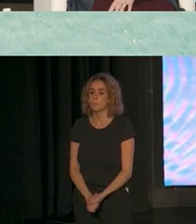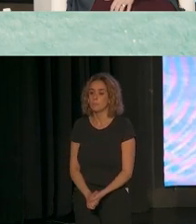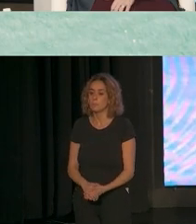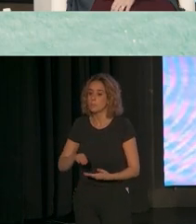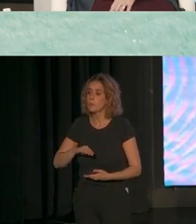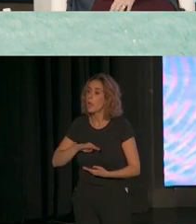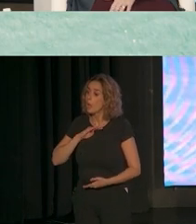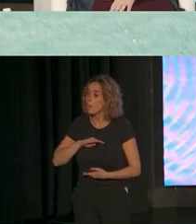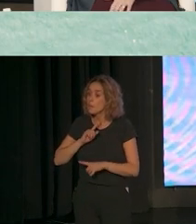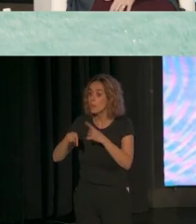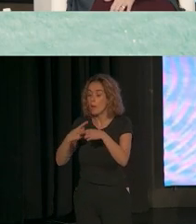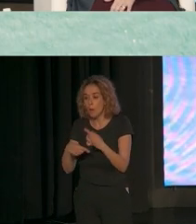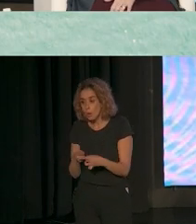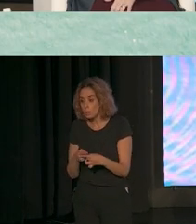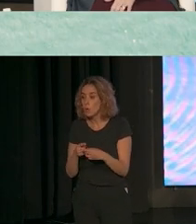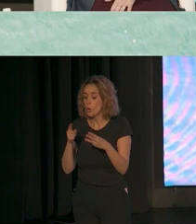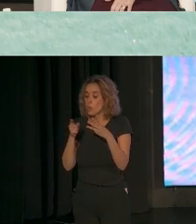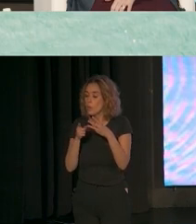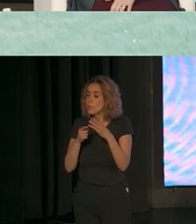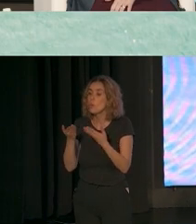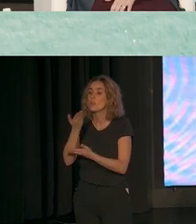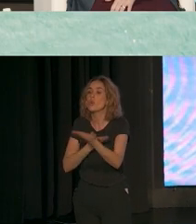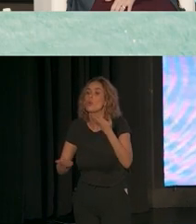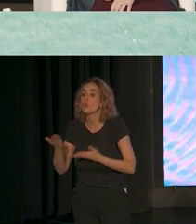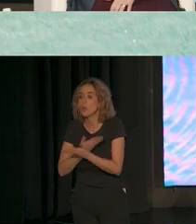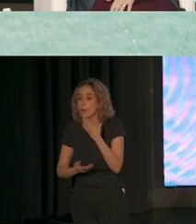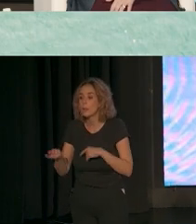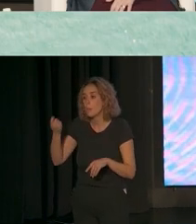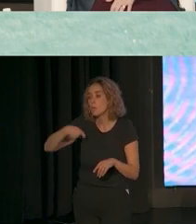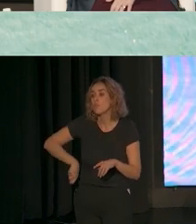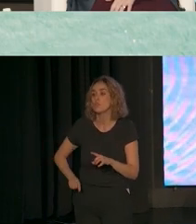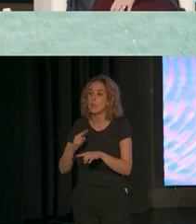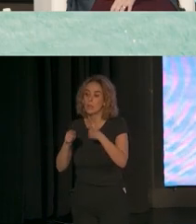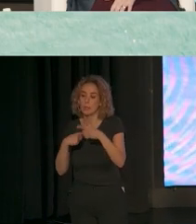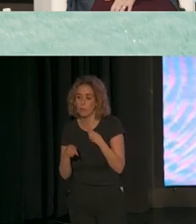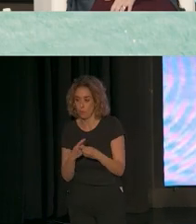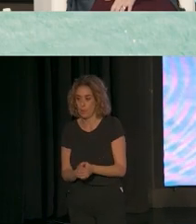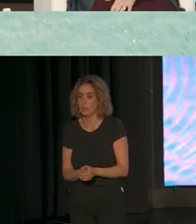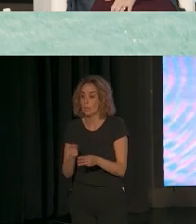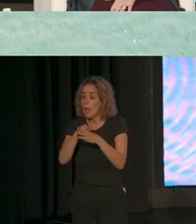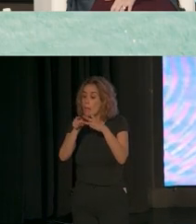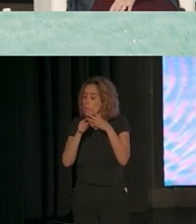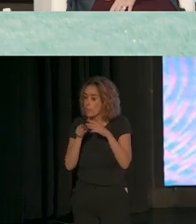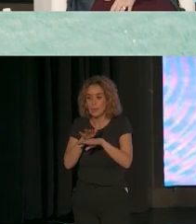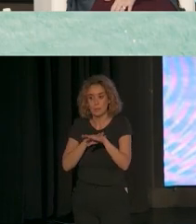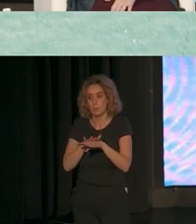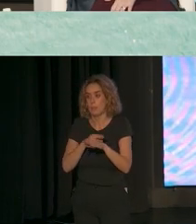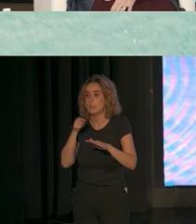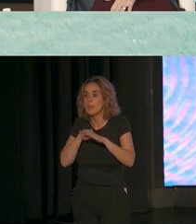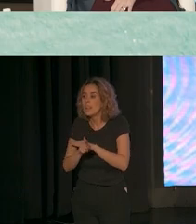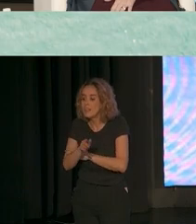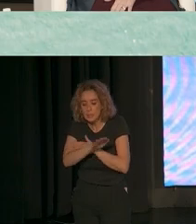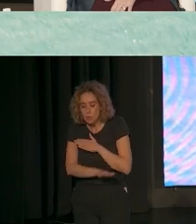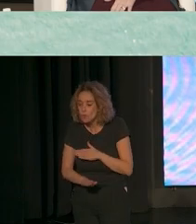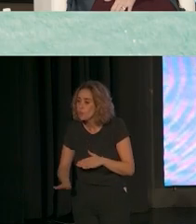la capacitación de las familias y luego la colaboración entre los profesionales y las familias. Esas son las tres bases. El desarrollo de los